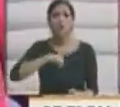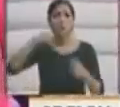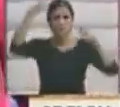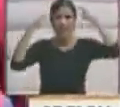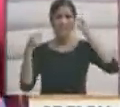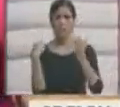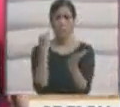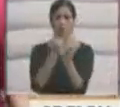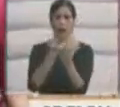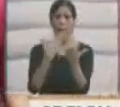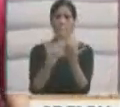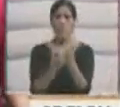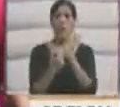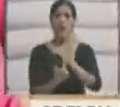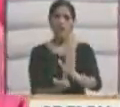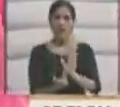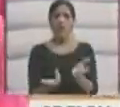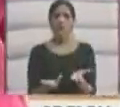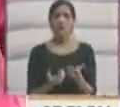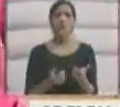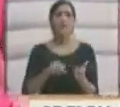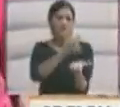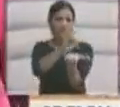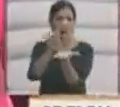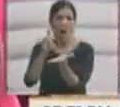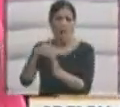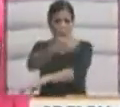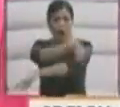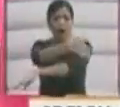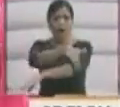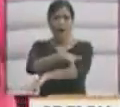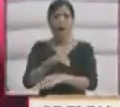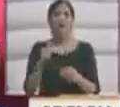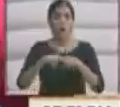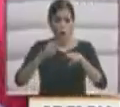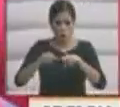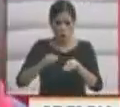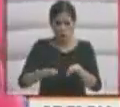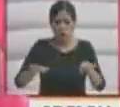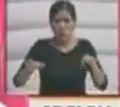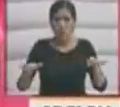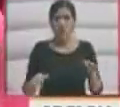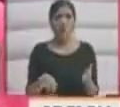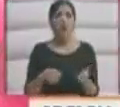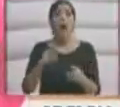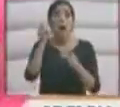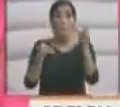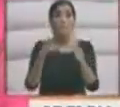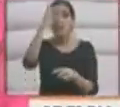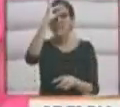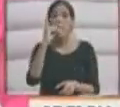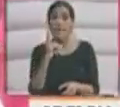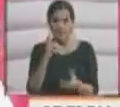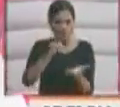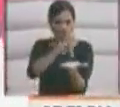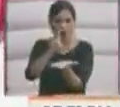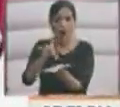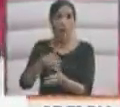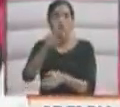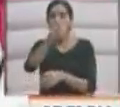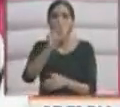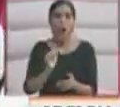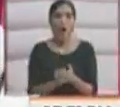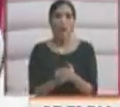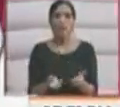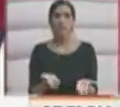prueba. Nosotros las están echando para la calle. Yanet tiene niños pequeños. Les echan a los muchachos discapacitados. Se meten en las viviendas. Los